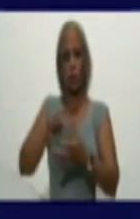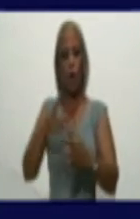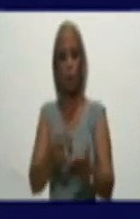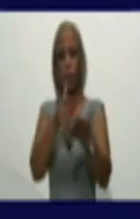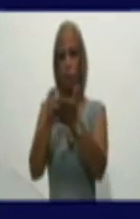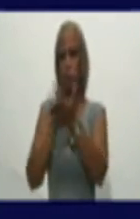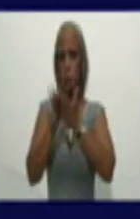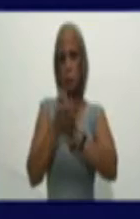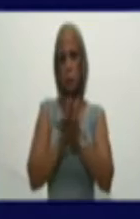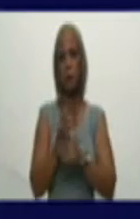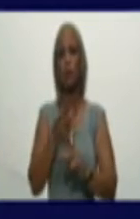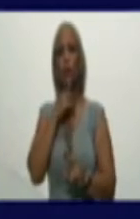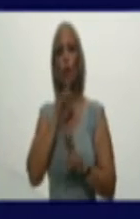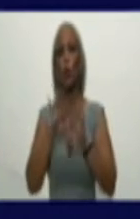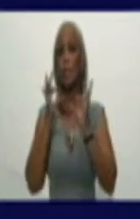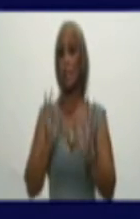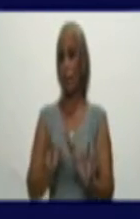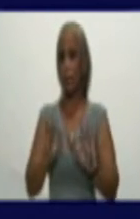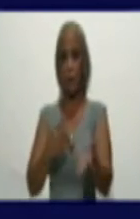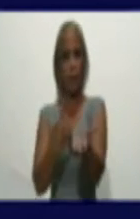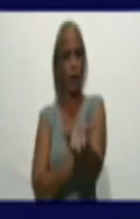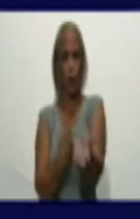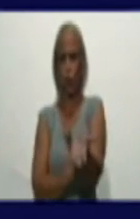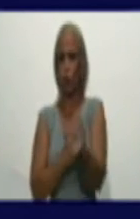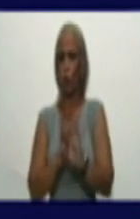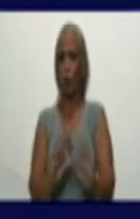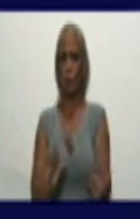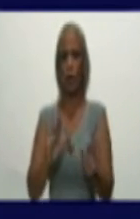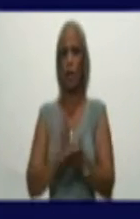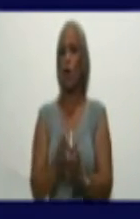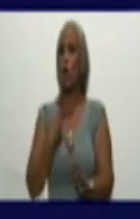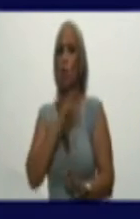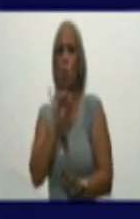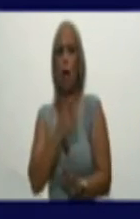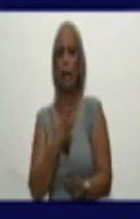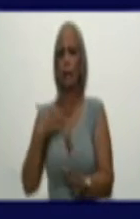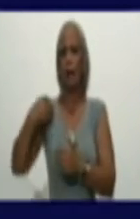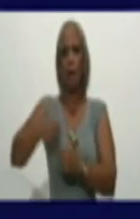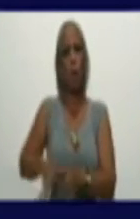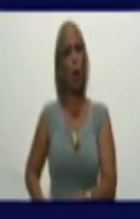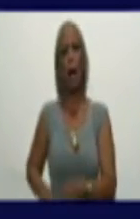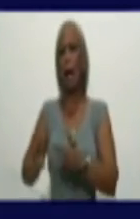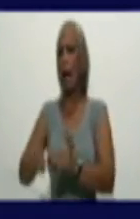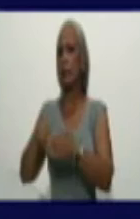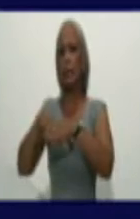de alcohol, traerla consigo como traemos la billetera, como traemos el monedero,